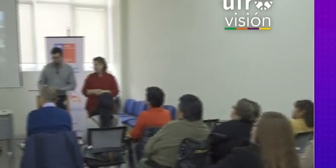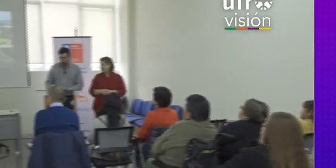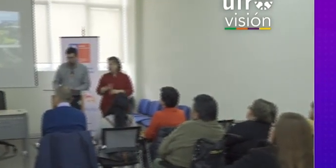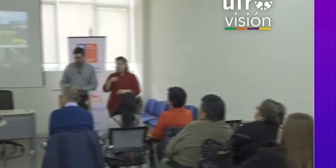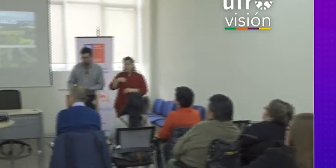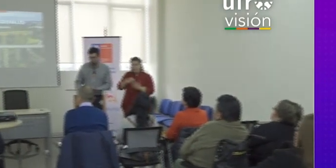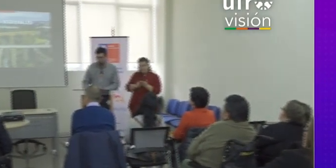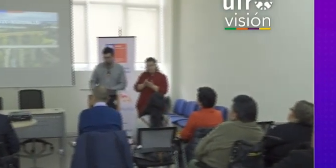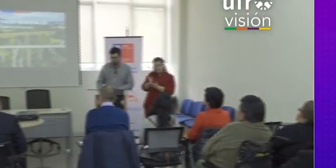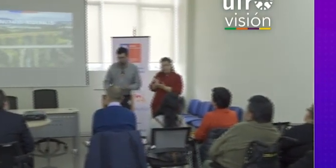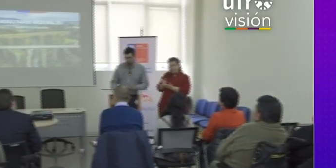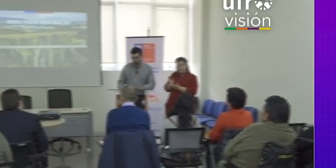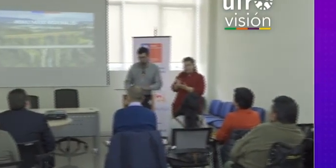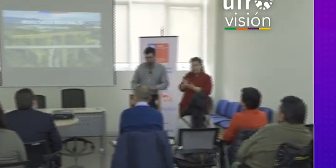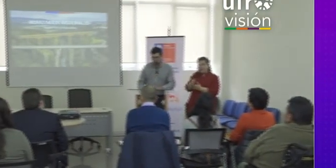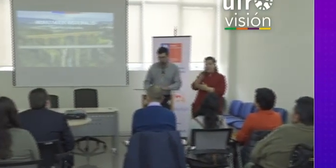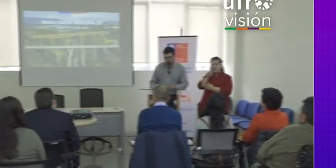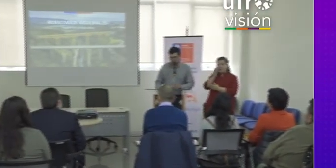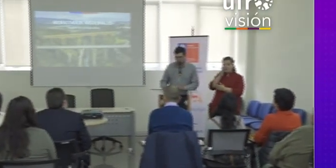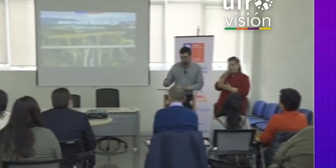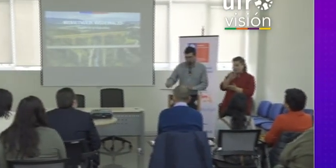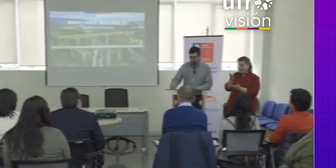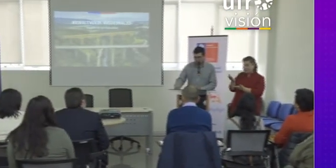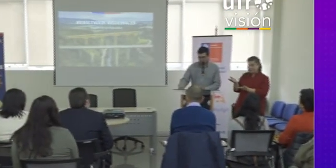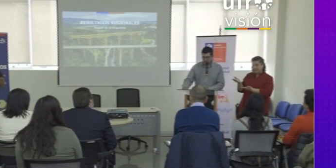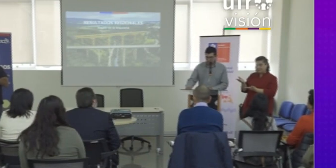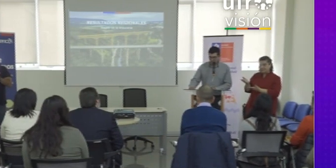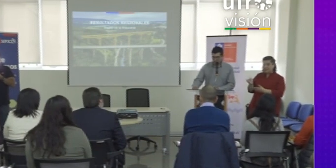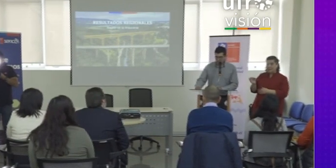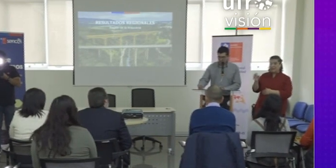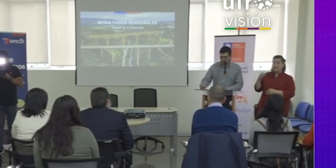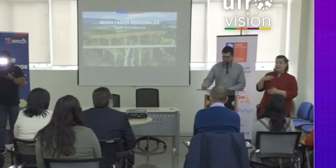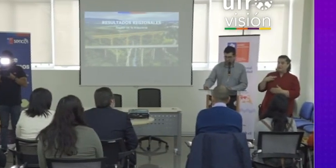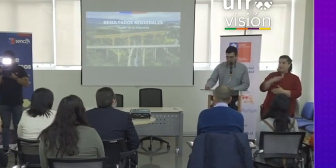Araucanía somos un 22%. Estamos sobre la media nacional.